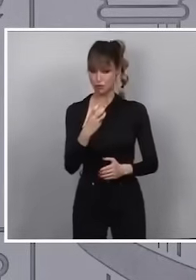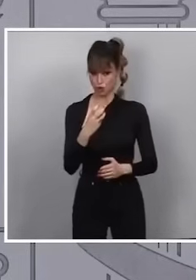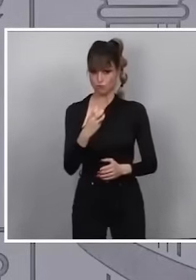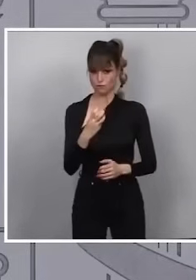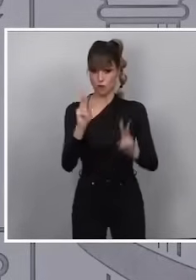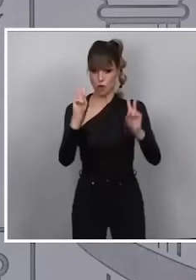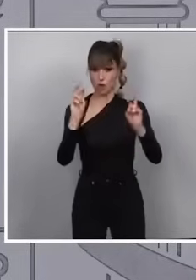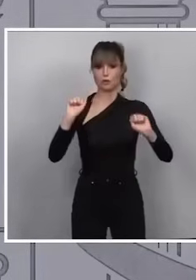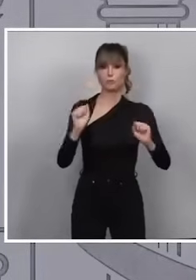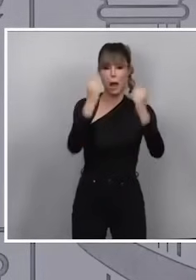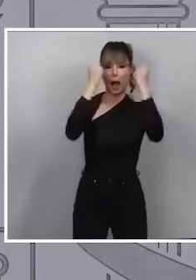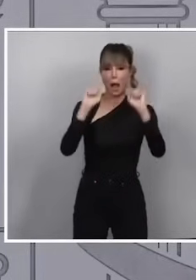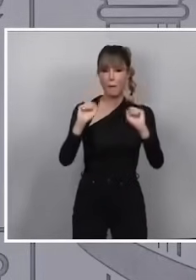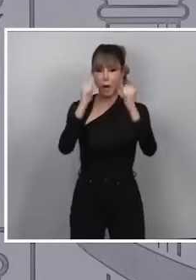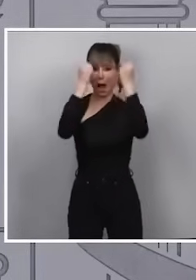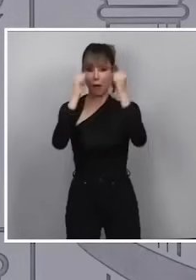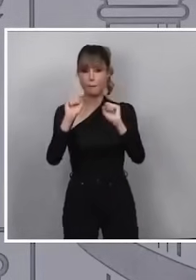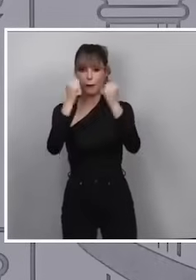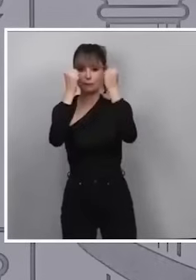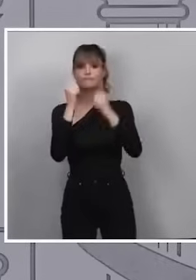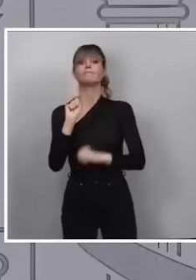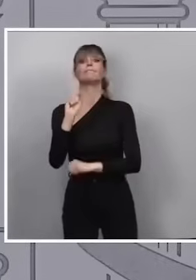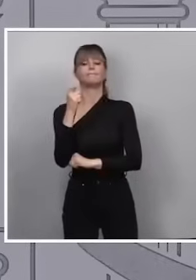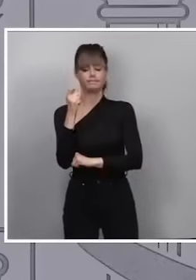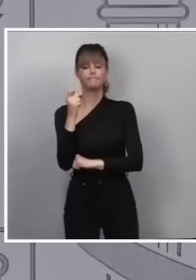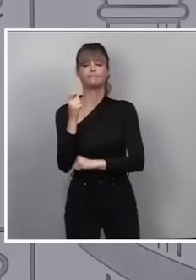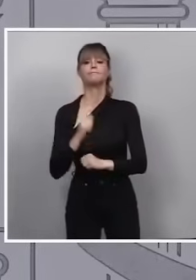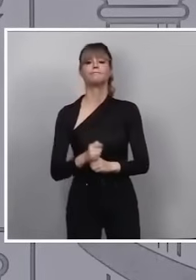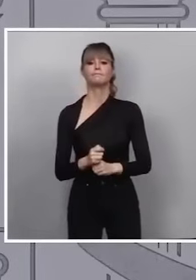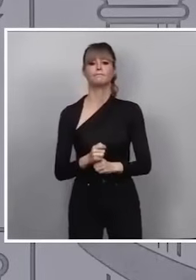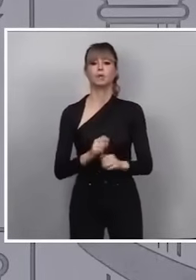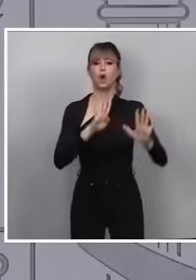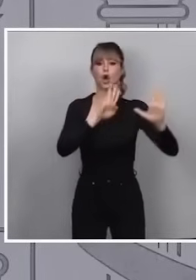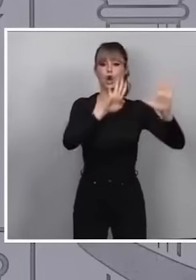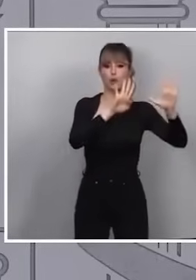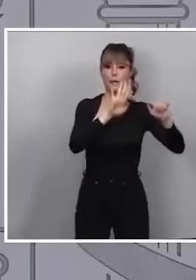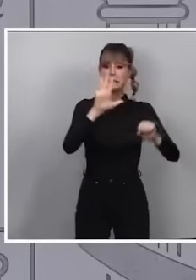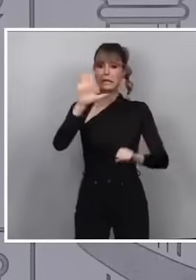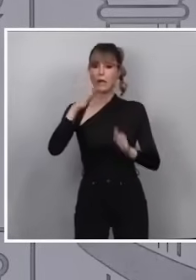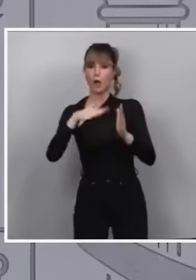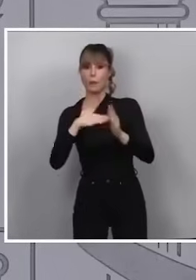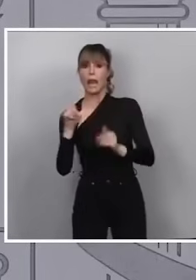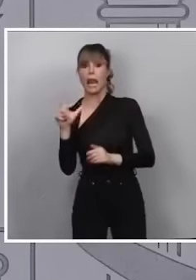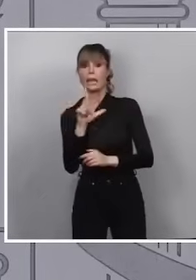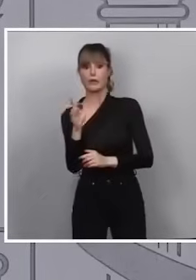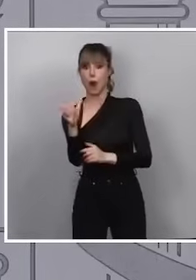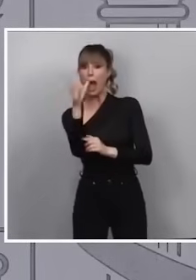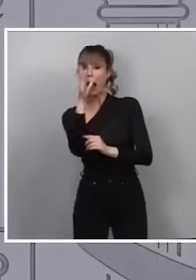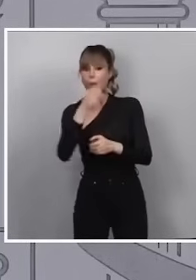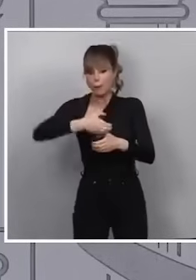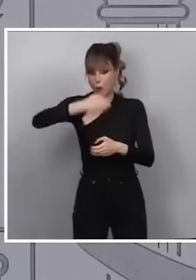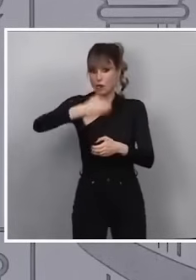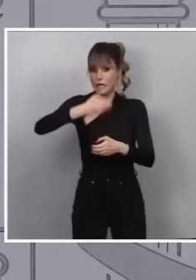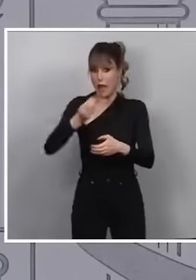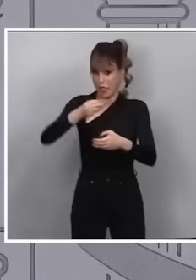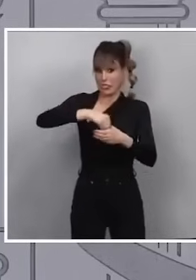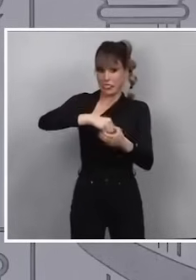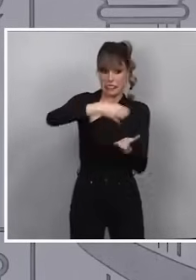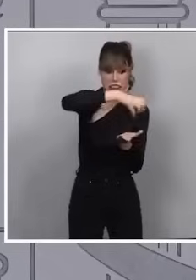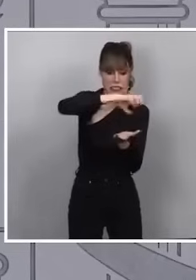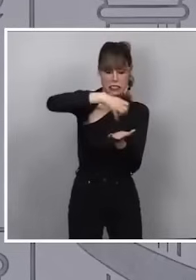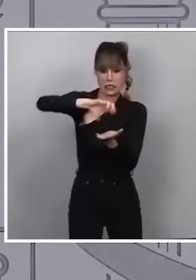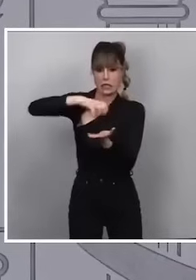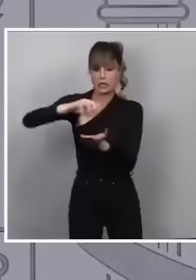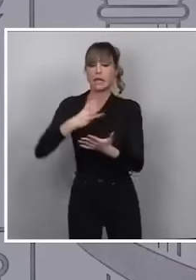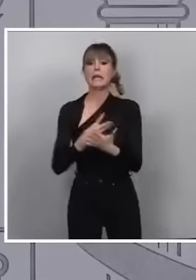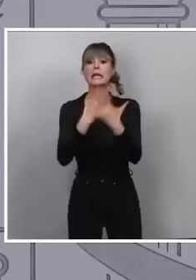nuevos rescates distribuidos 95000 lr de agua embotellada